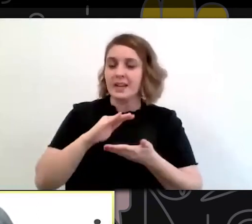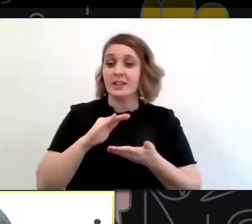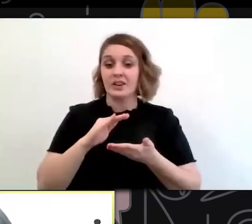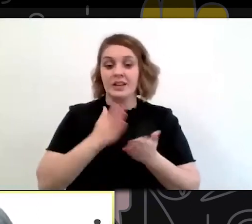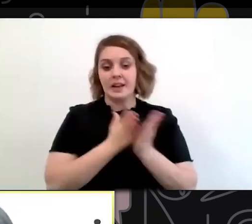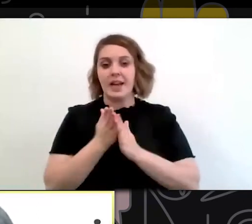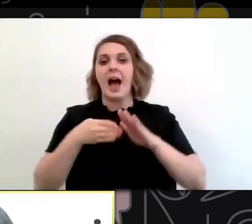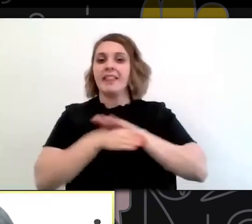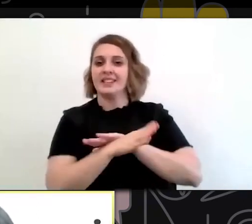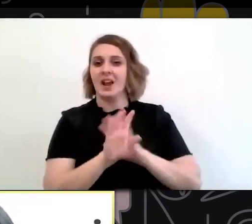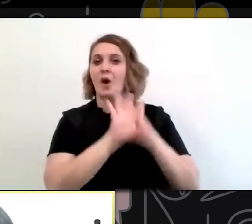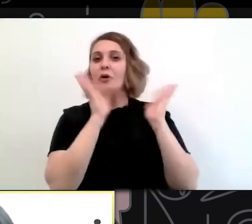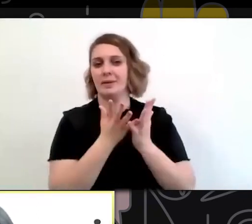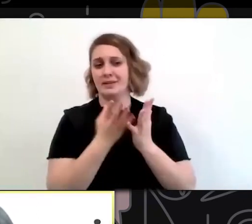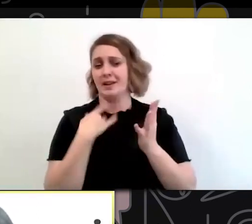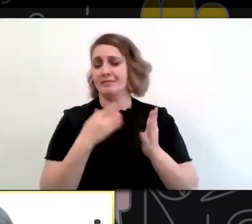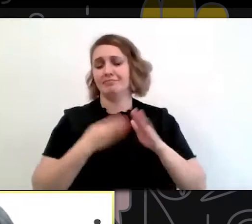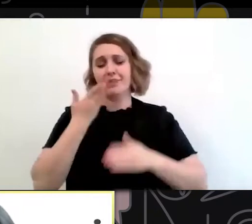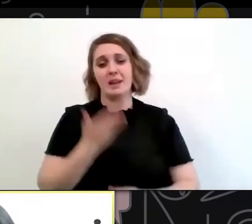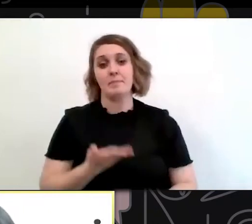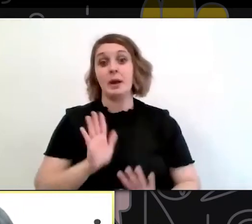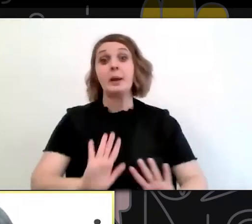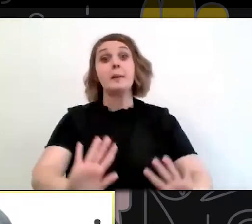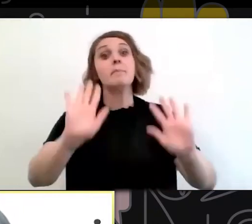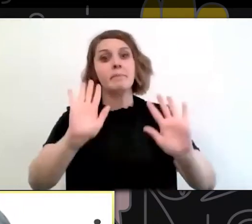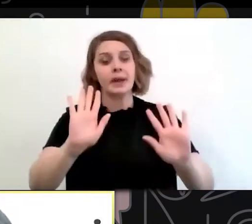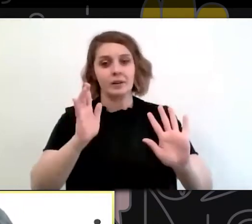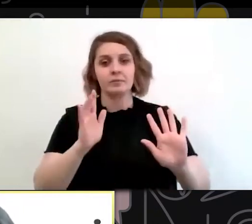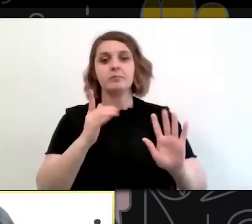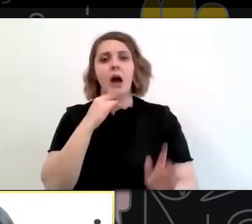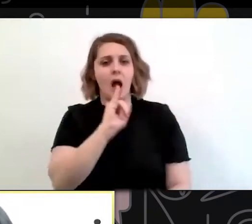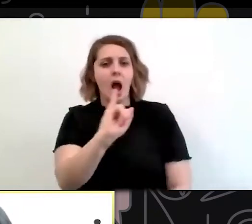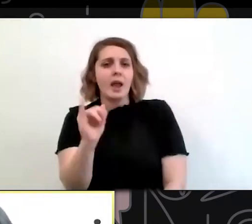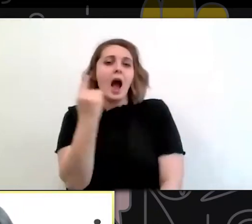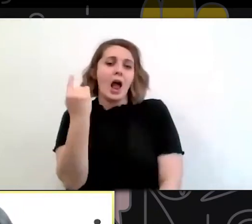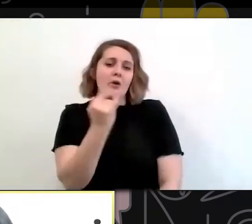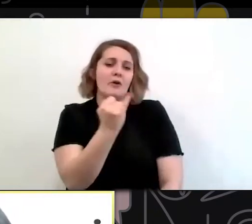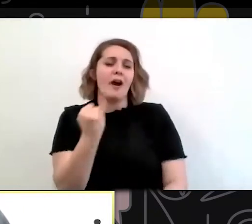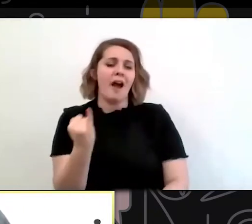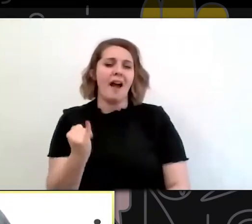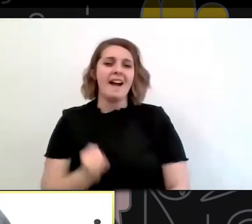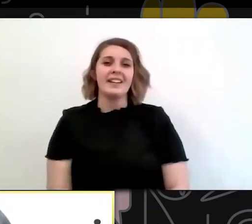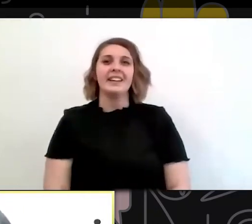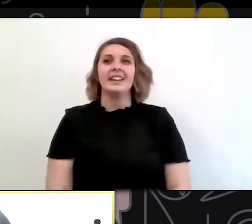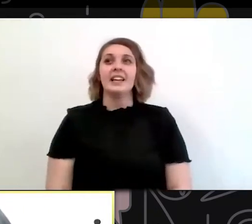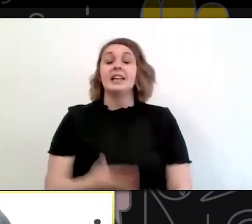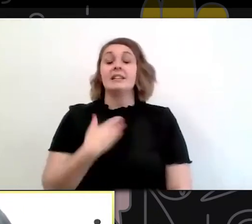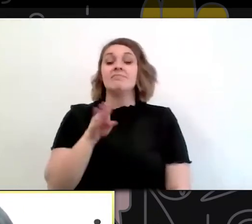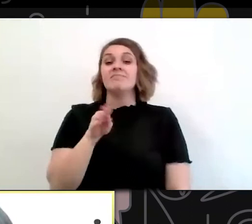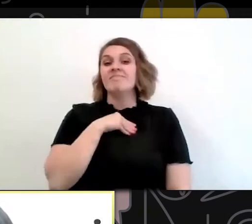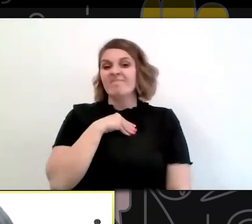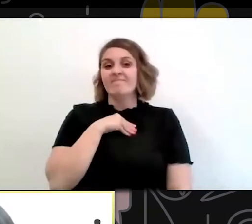accesibilidad universal. Peros que los tiene algunos. Pues que lamentablemente no